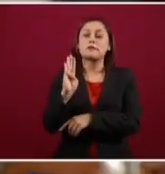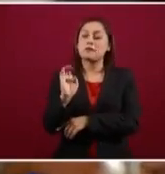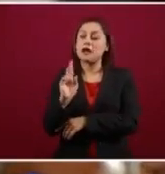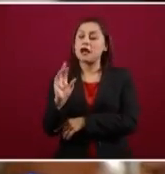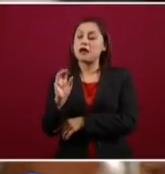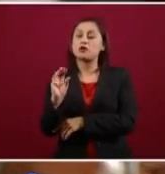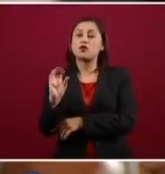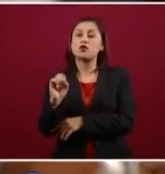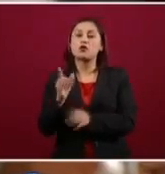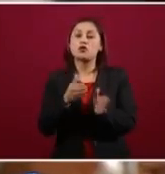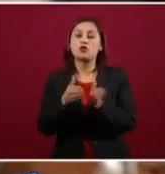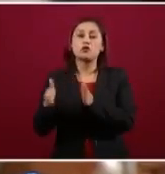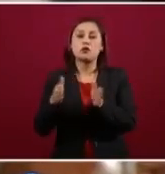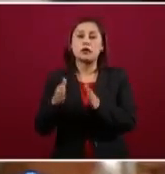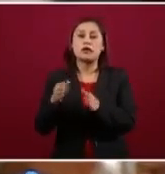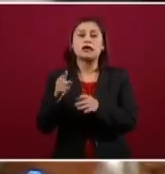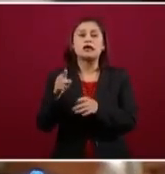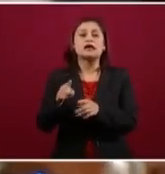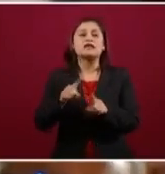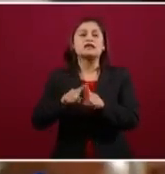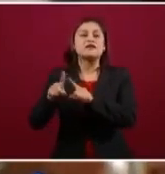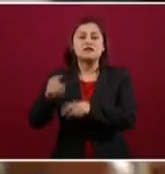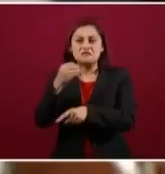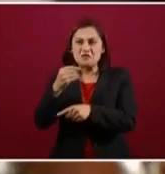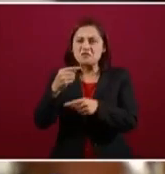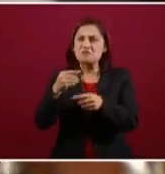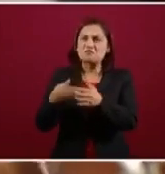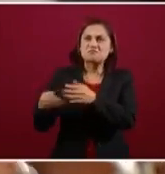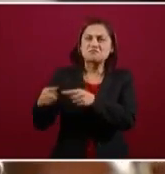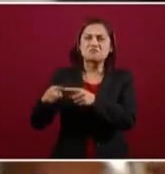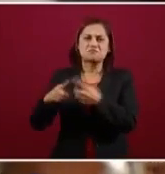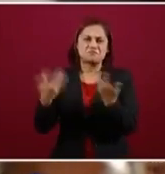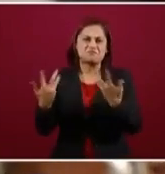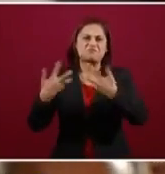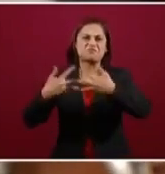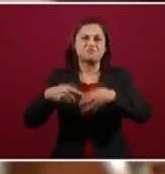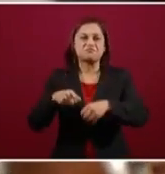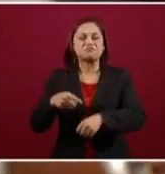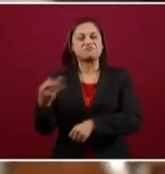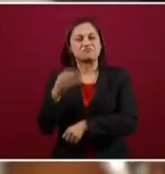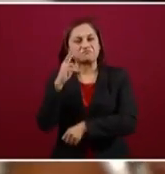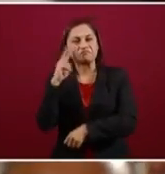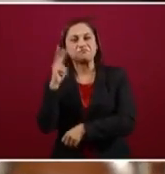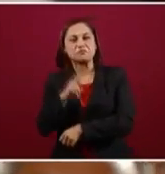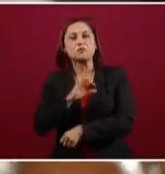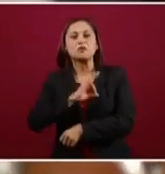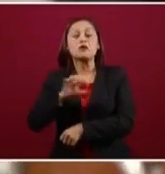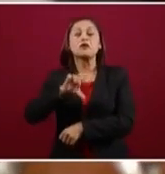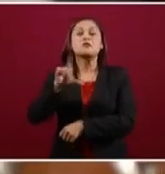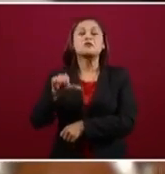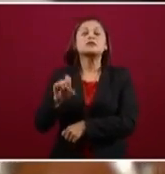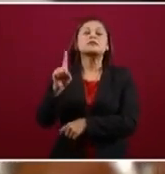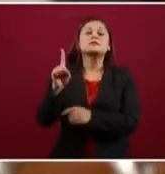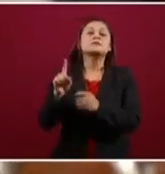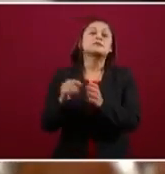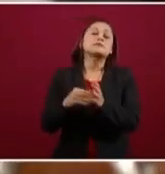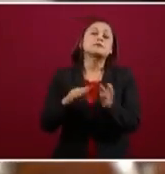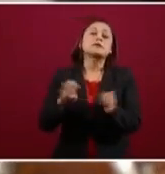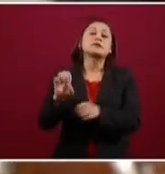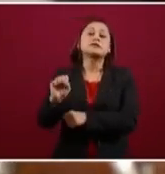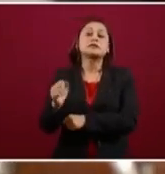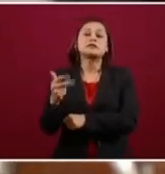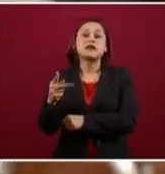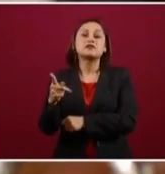literatura están esos efectos. En el 68 vino el ataque a los estudiantes y después se impuso el